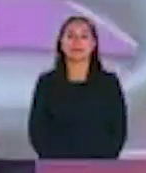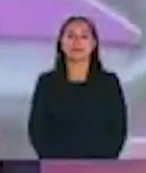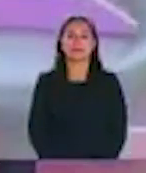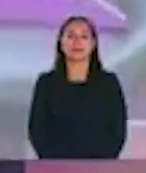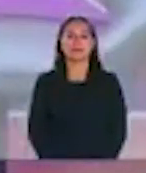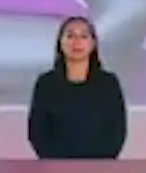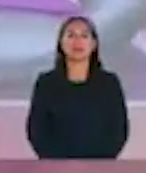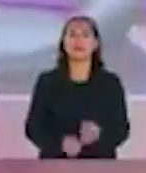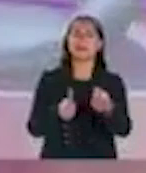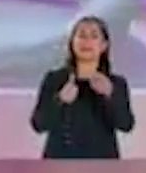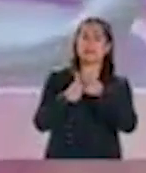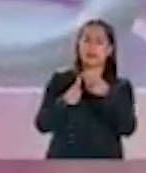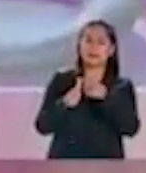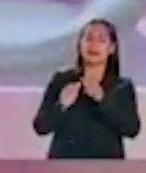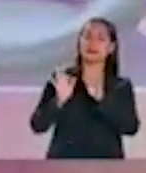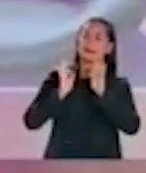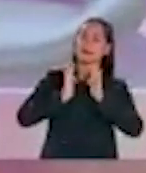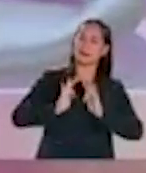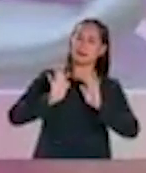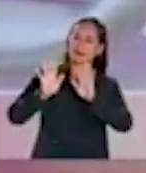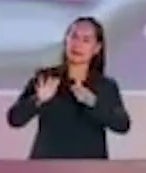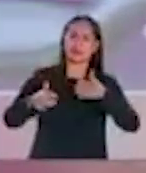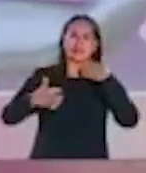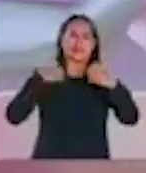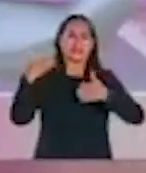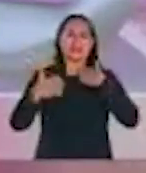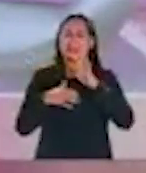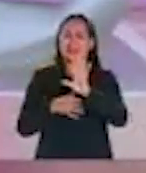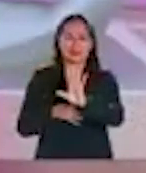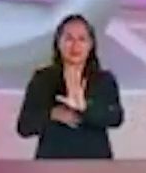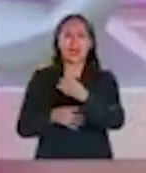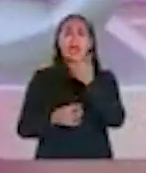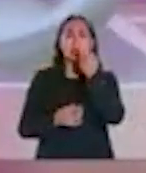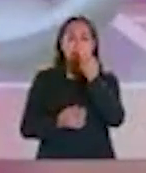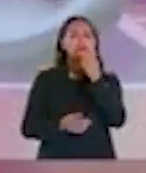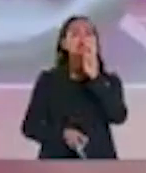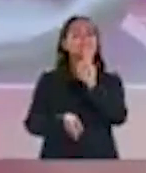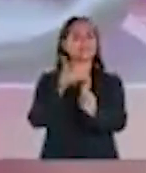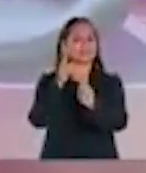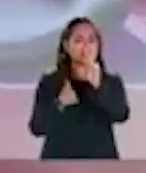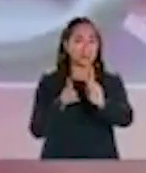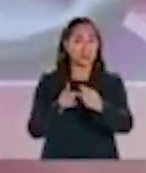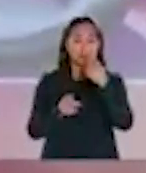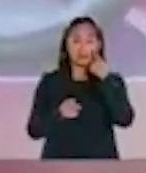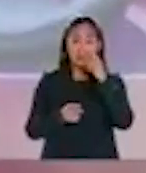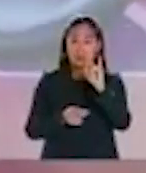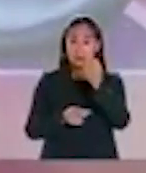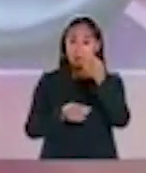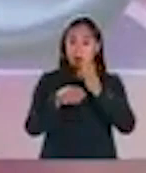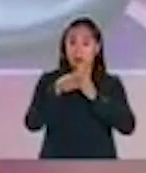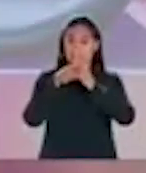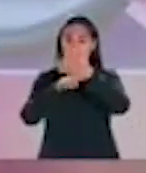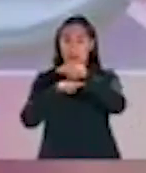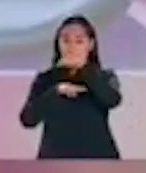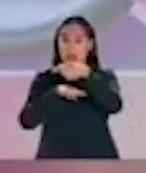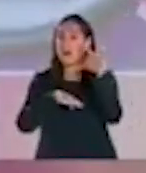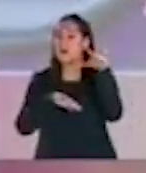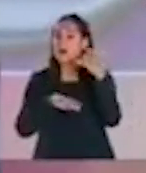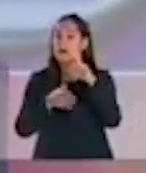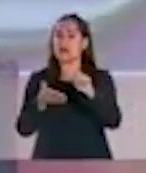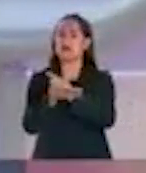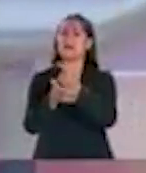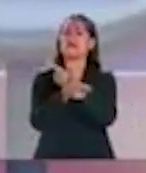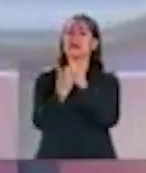a ver por supuesto que es un tema que se tiene que discutir cruzando aquí en tijuana la frontera a california es legal y así en